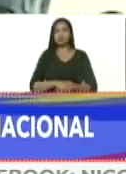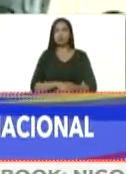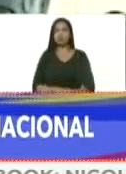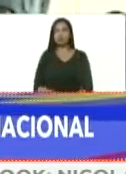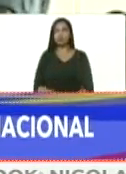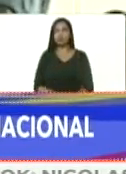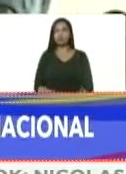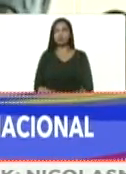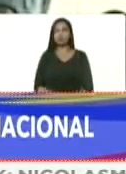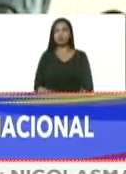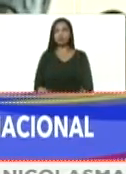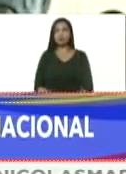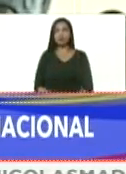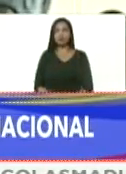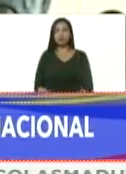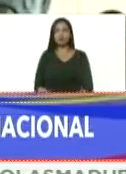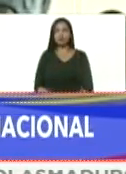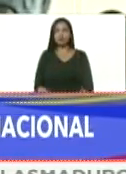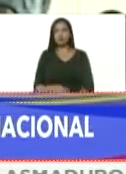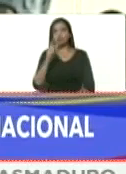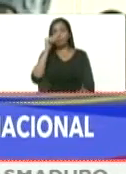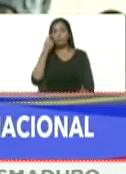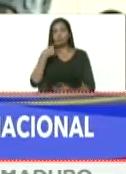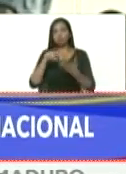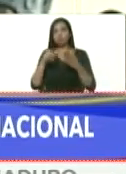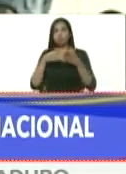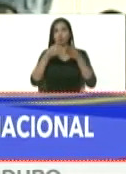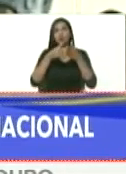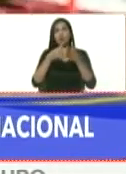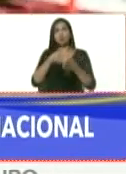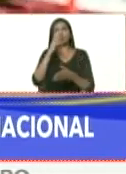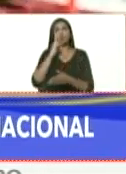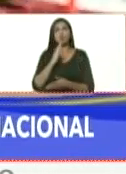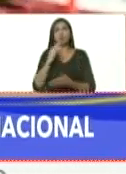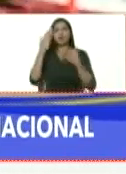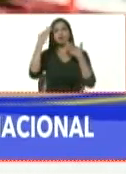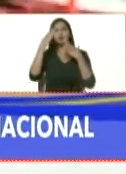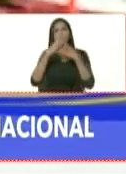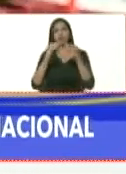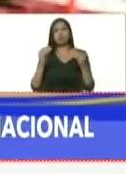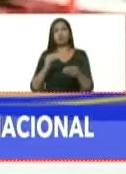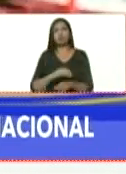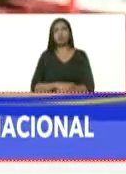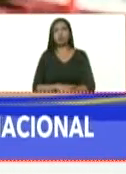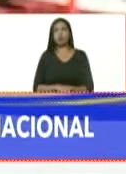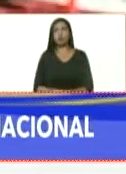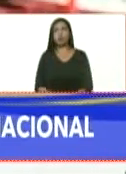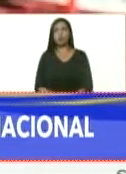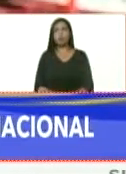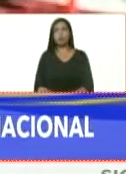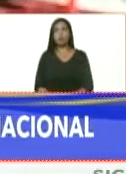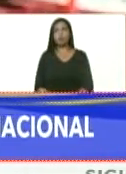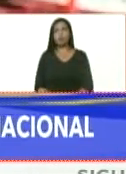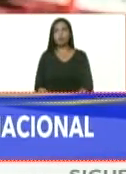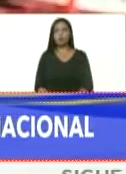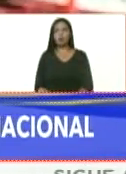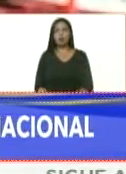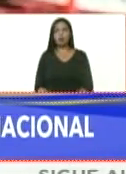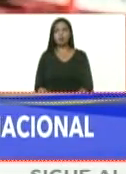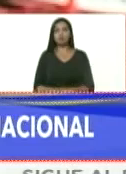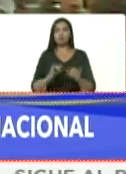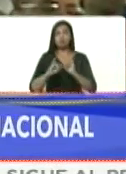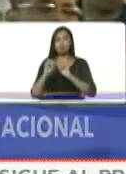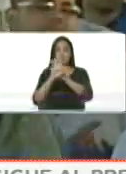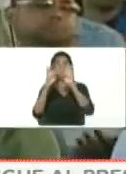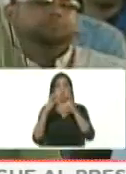excomandante del buque Simón Bolívar, ¿no? Bueno, mis saludos, pues. General de Brigada Jesús Fernández Alayón,